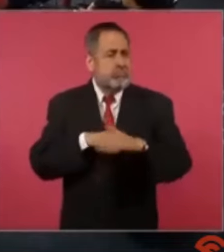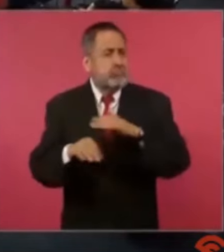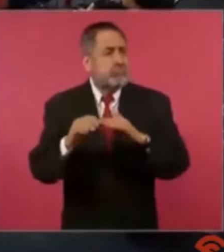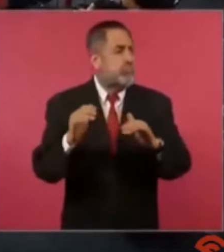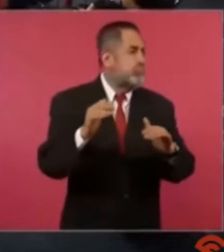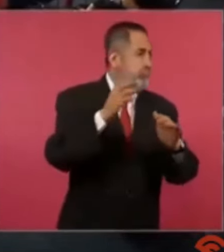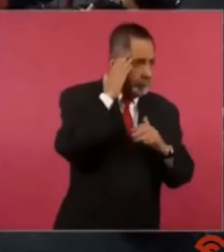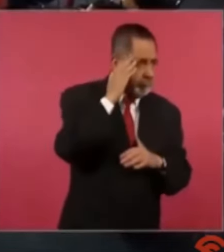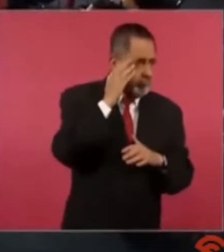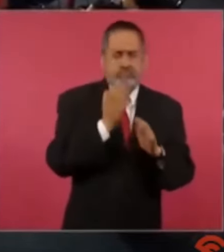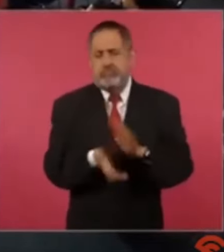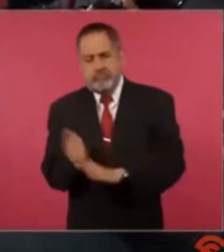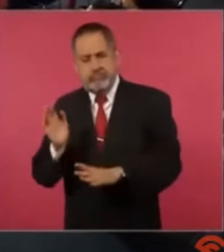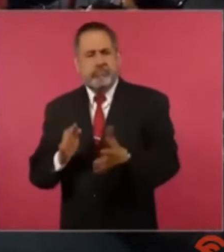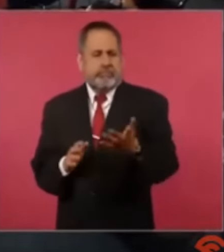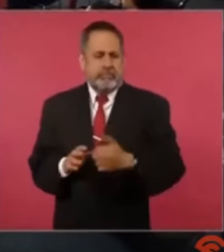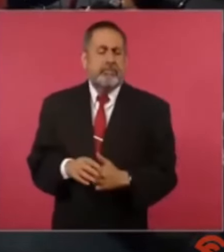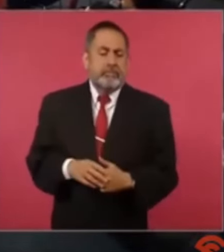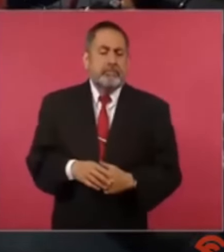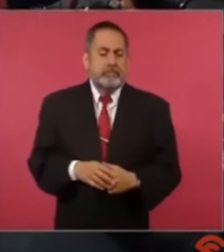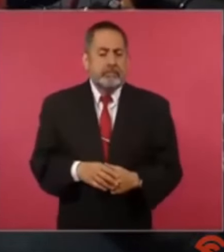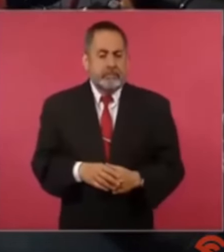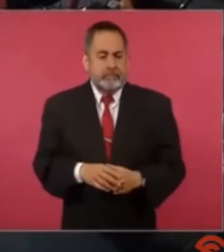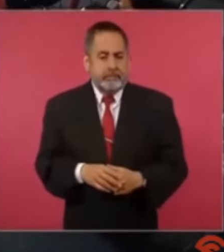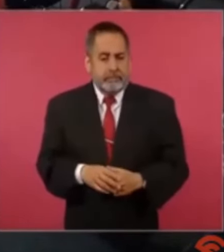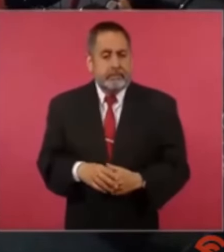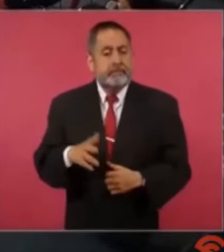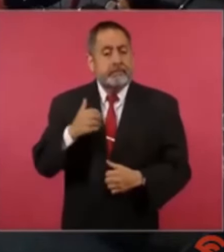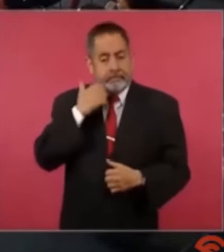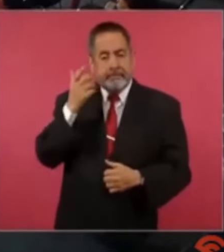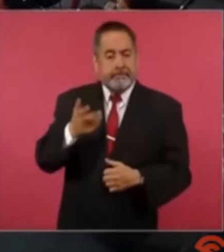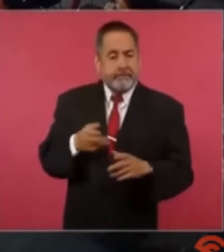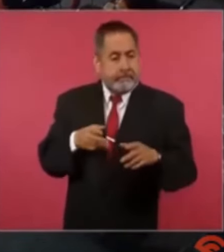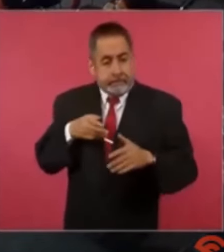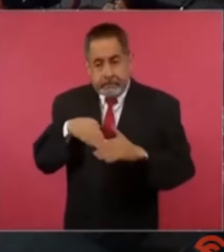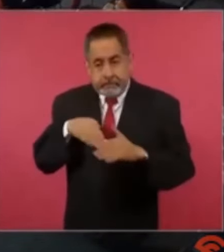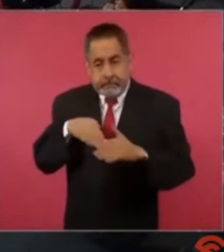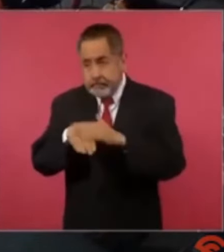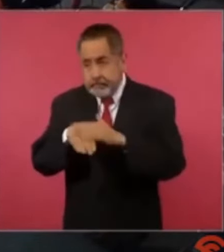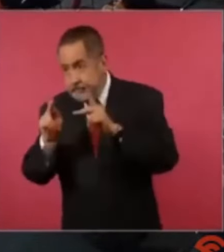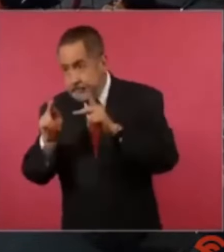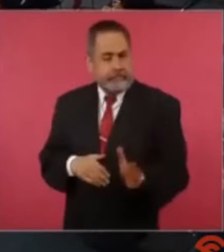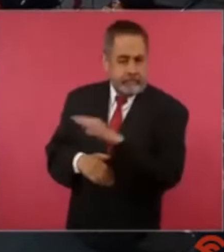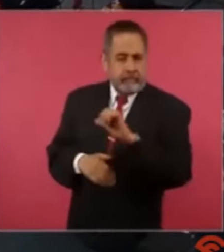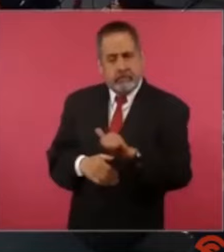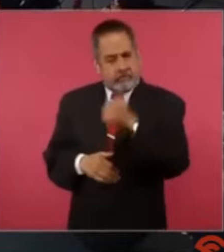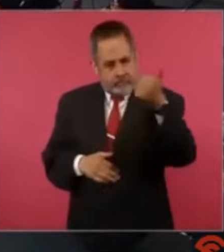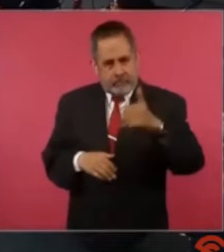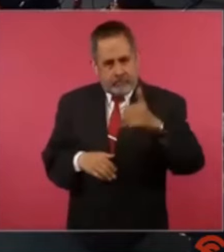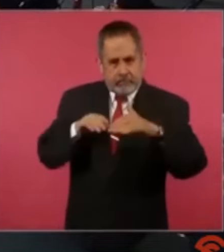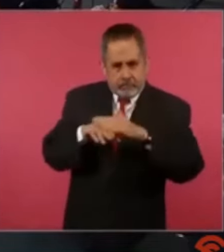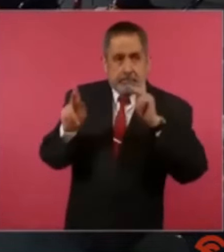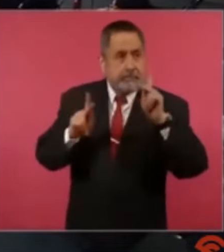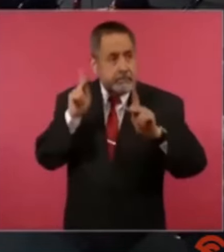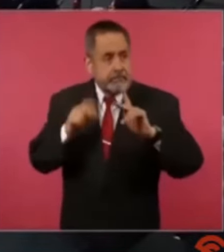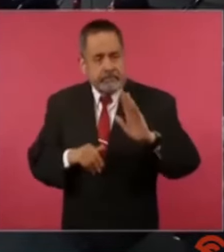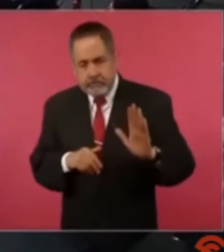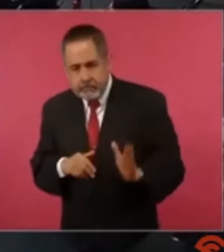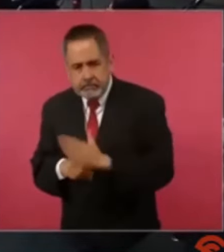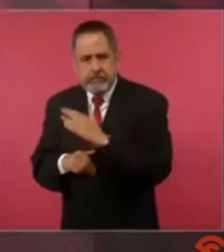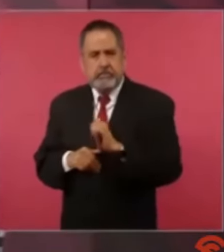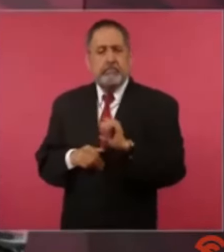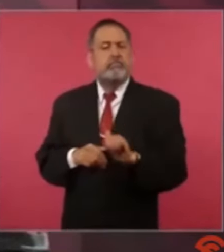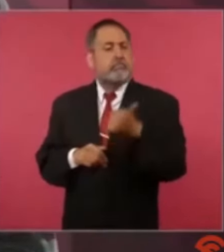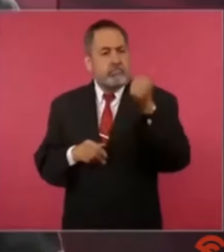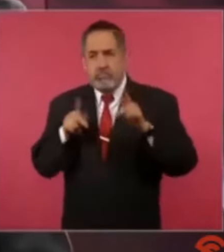eso, porque lo que se quiere es que todo el mundo pueda disfrutar de eso que